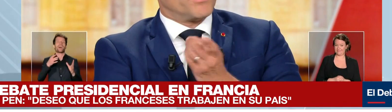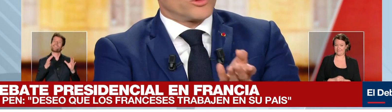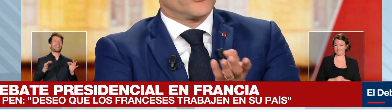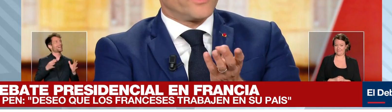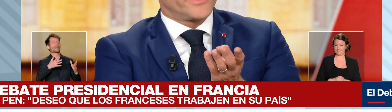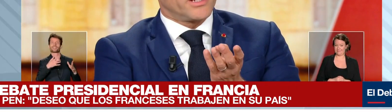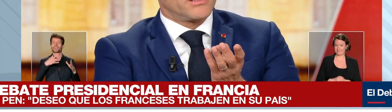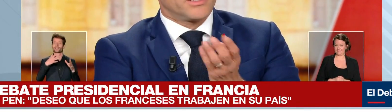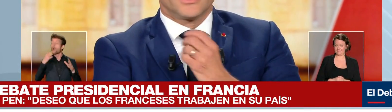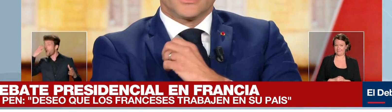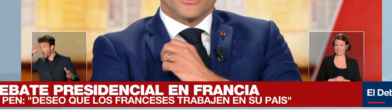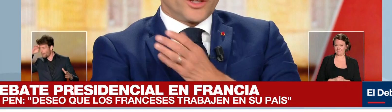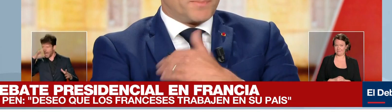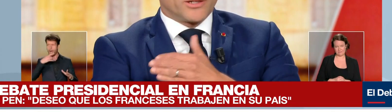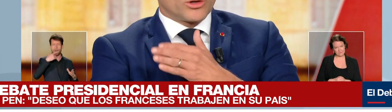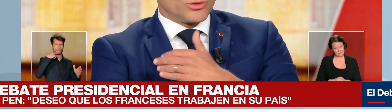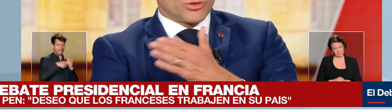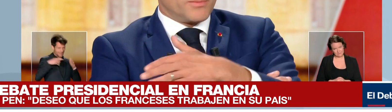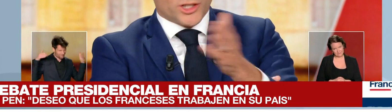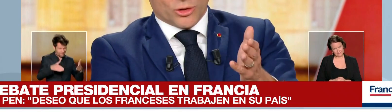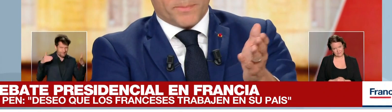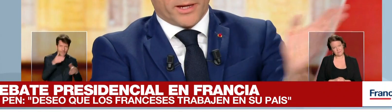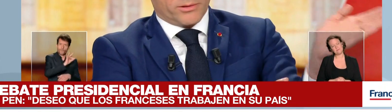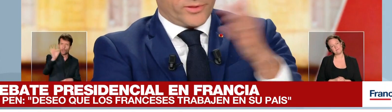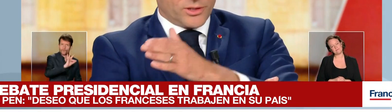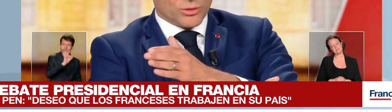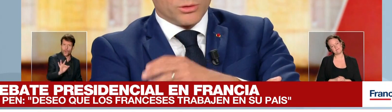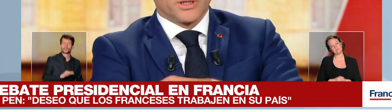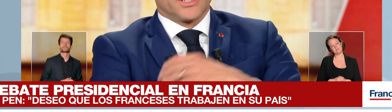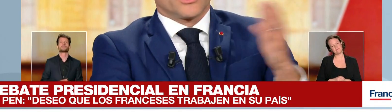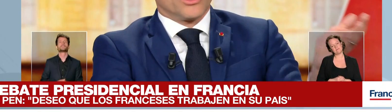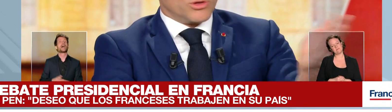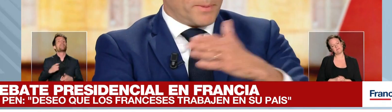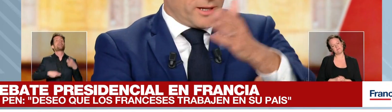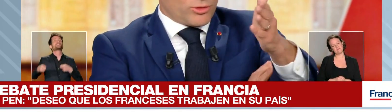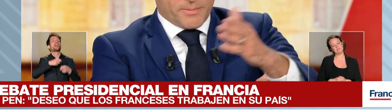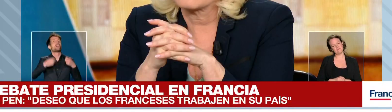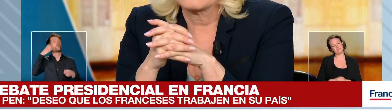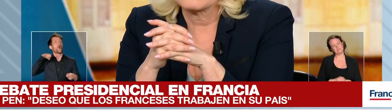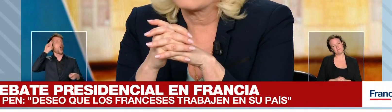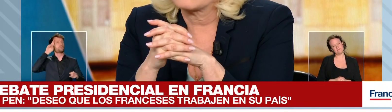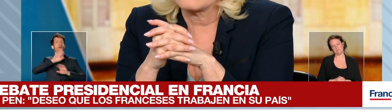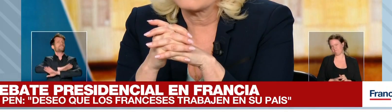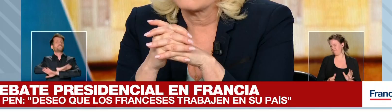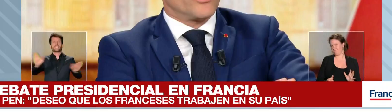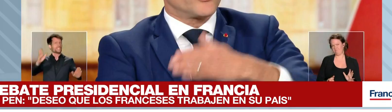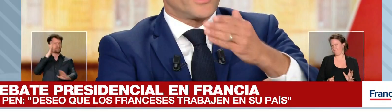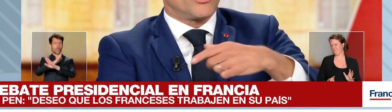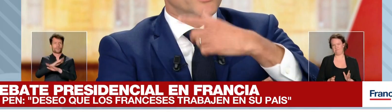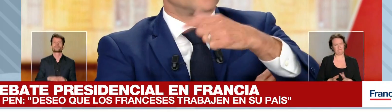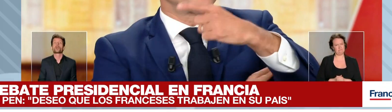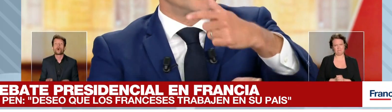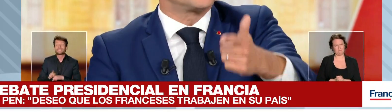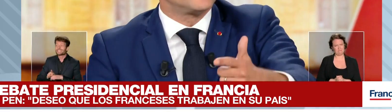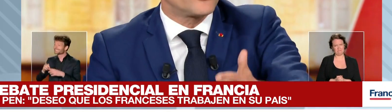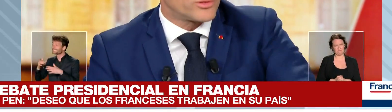nacional contra Europa, ¿qué es lo que acaba de hacer? Explicando que entonces el mercado europeo se acaba, y que las mercancías